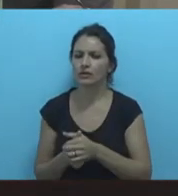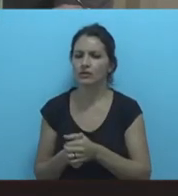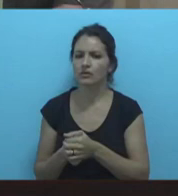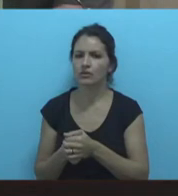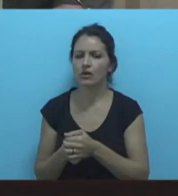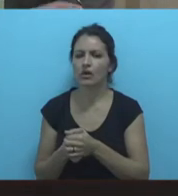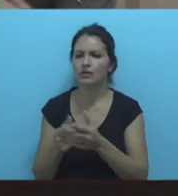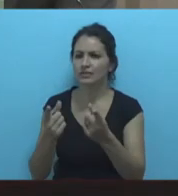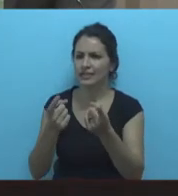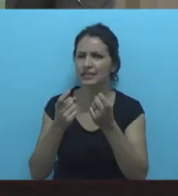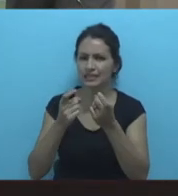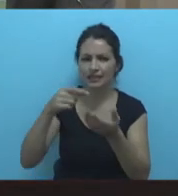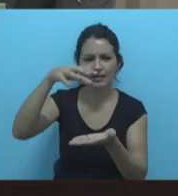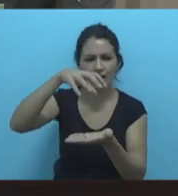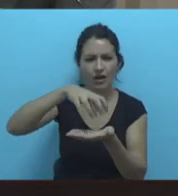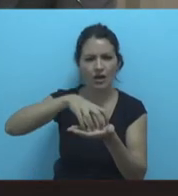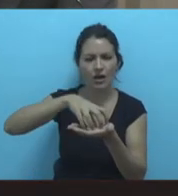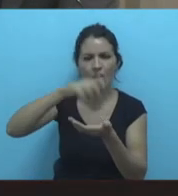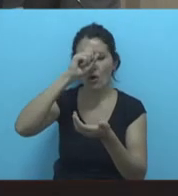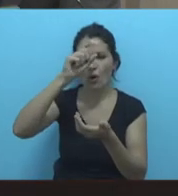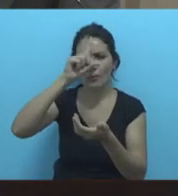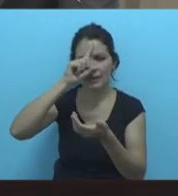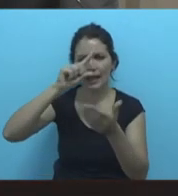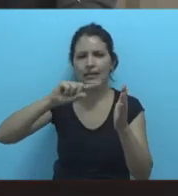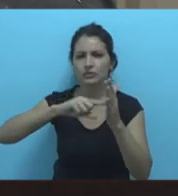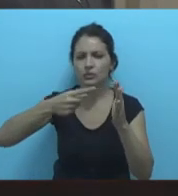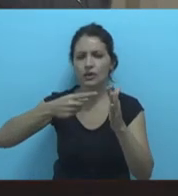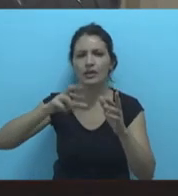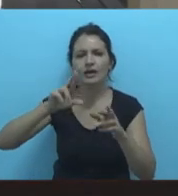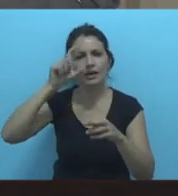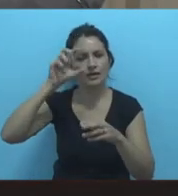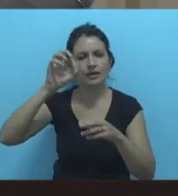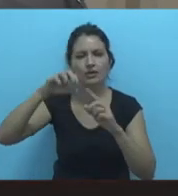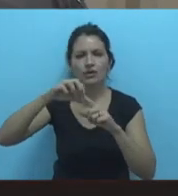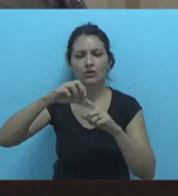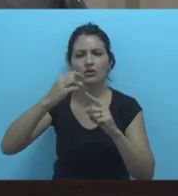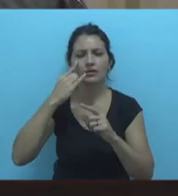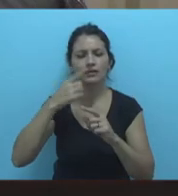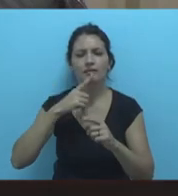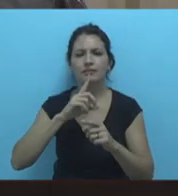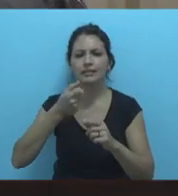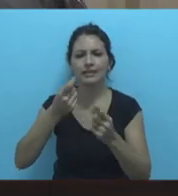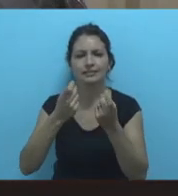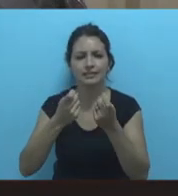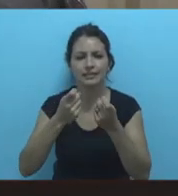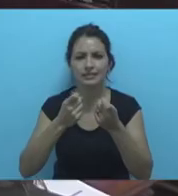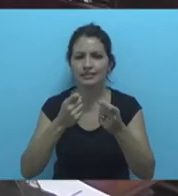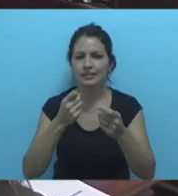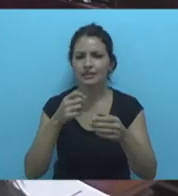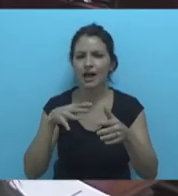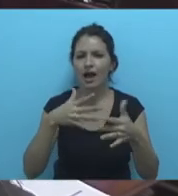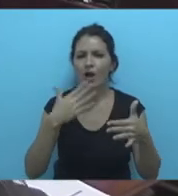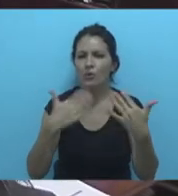médica pediátrica permanente en el nuevo Hospital Central de Reconquista. A consideración del proyecto de comunicación, aprobado.